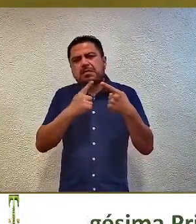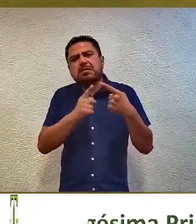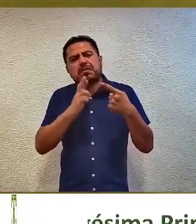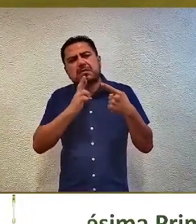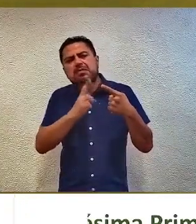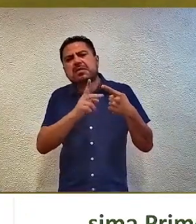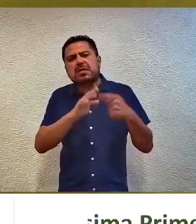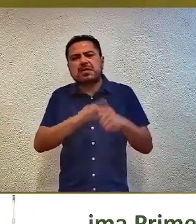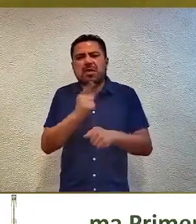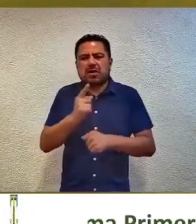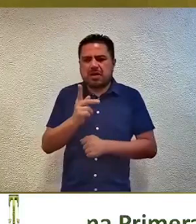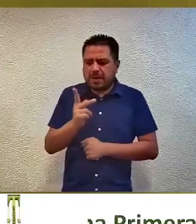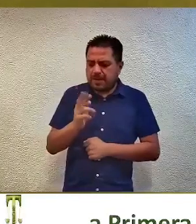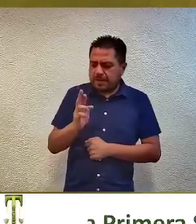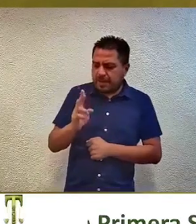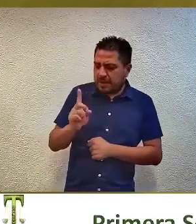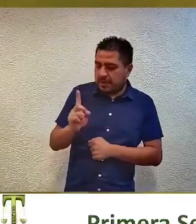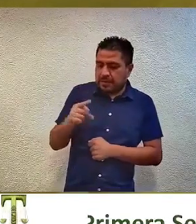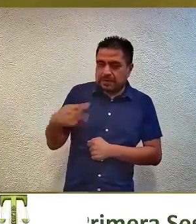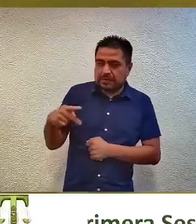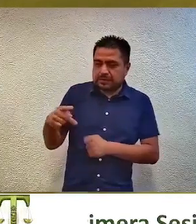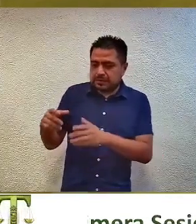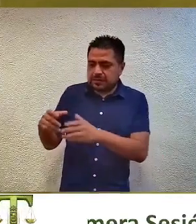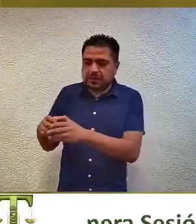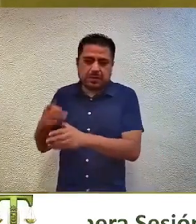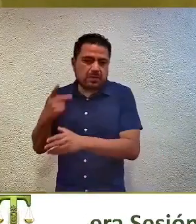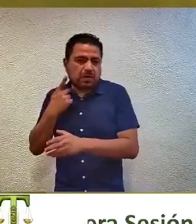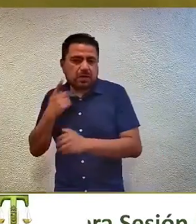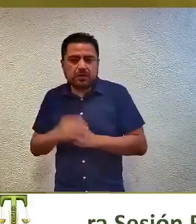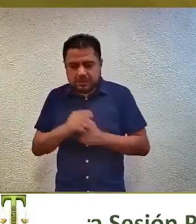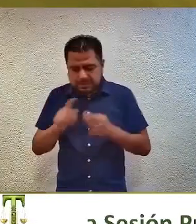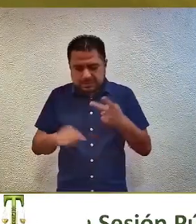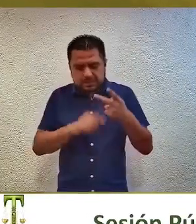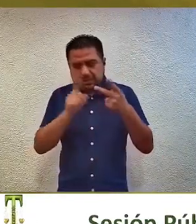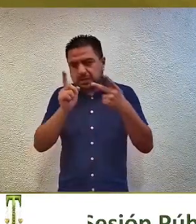por el Partido de la Revolución Democrática. Segundo, se